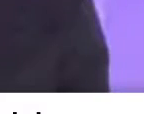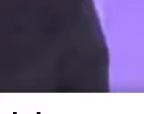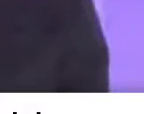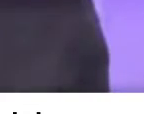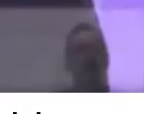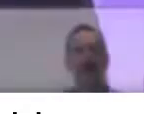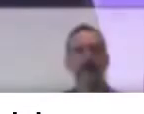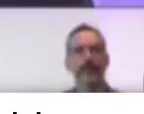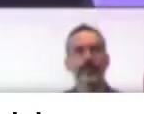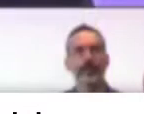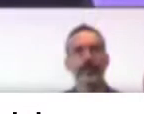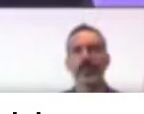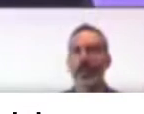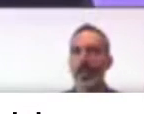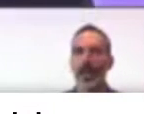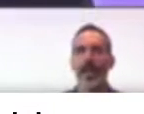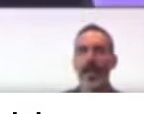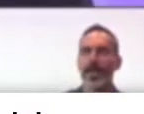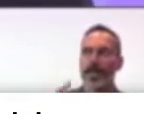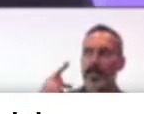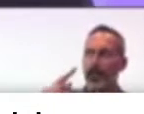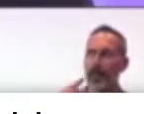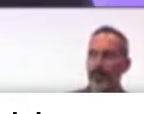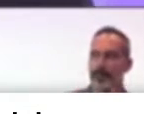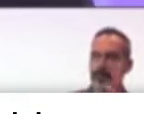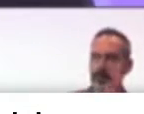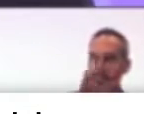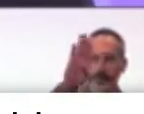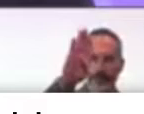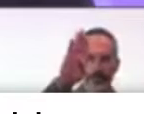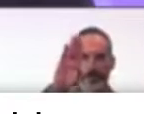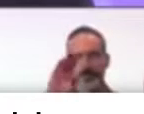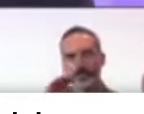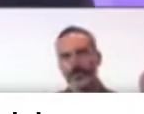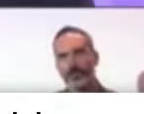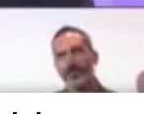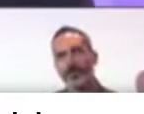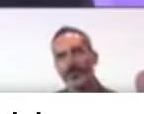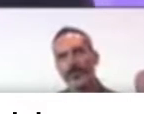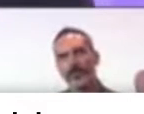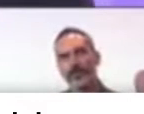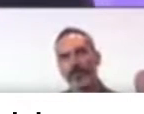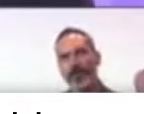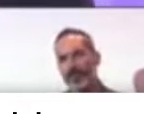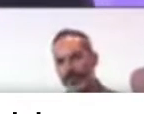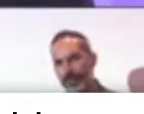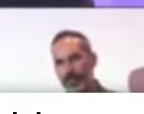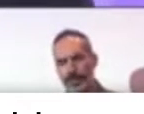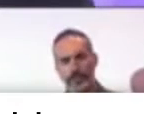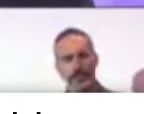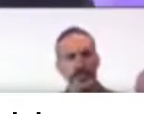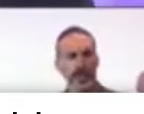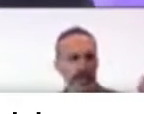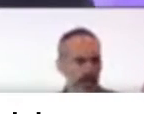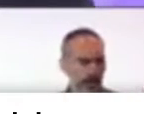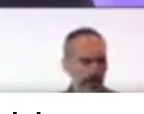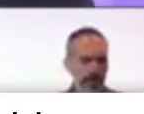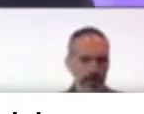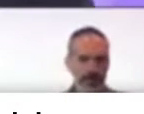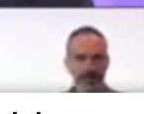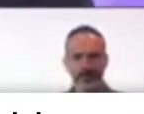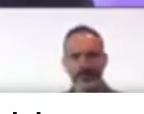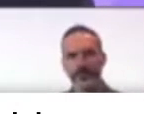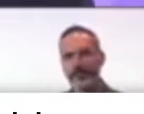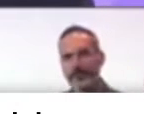Hoy en Puebla vemos un rumbo claro y un futuro prometedor. Continuar por este camino es tarea de todas y de